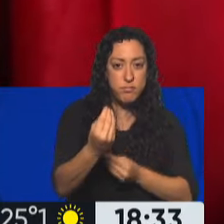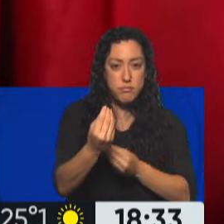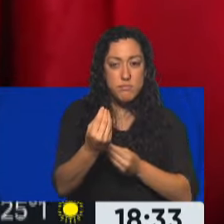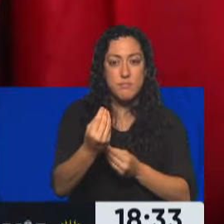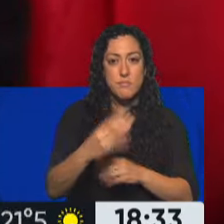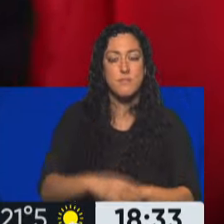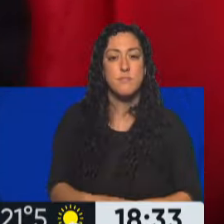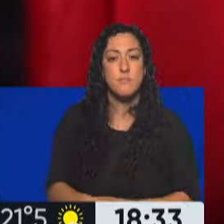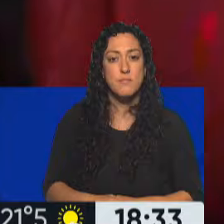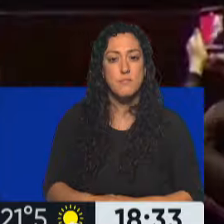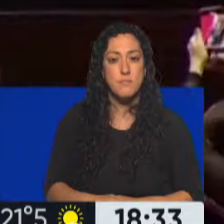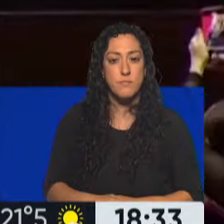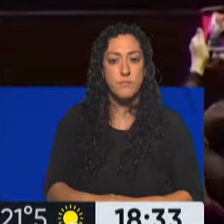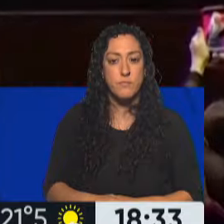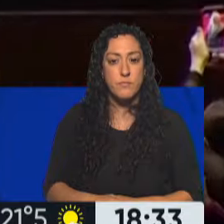Morena.